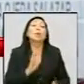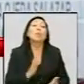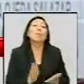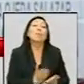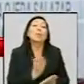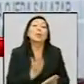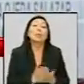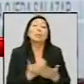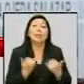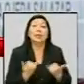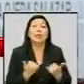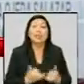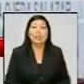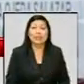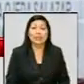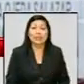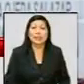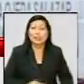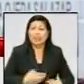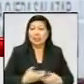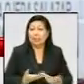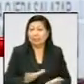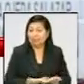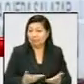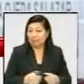con este producto?